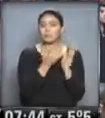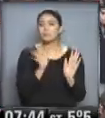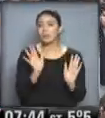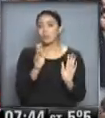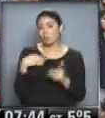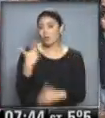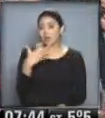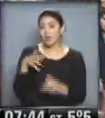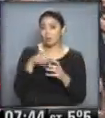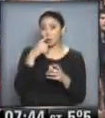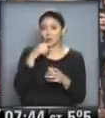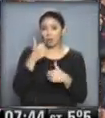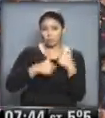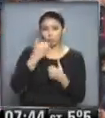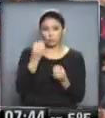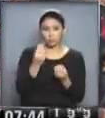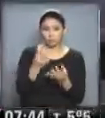líneas generales River hizo un gran campeonato.